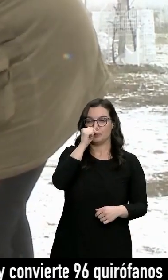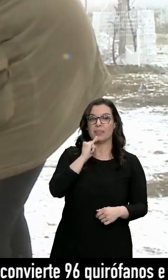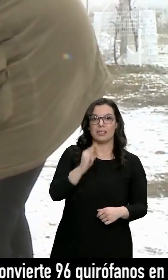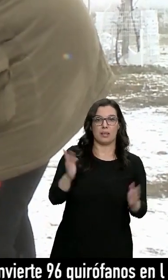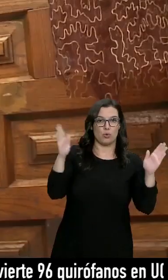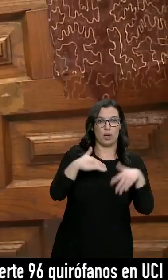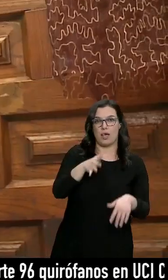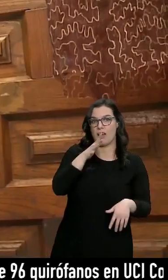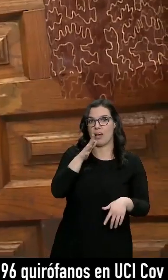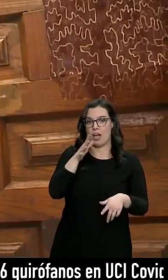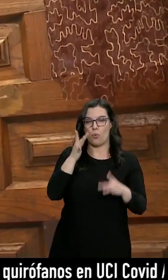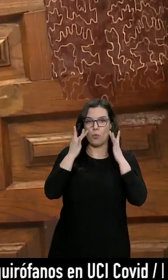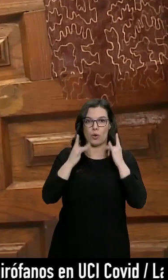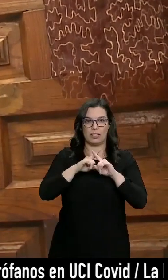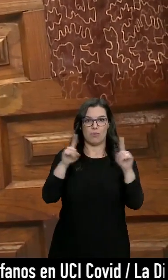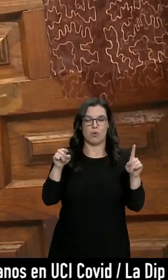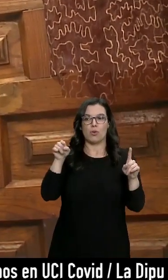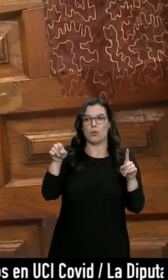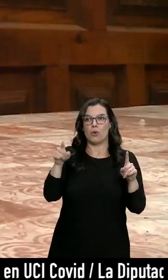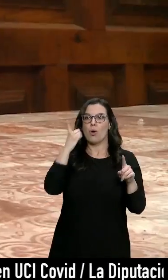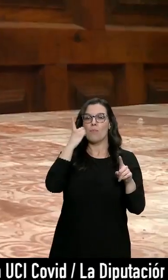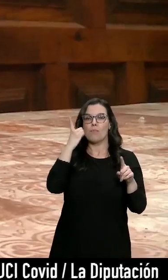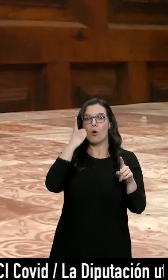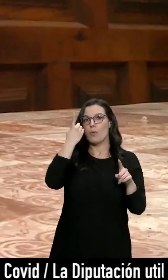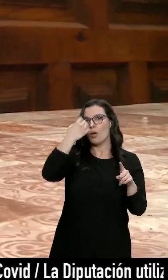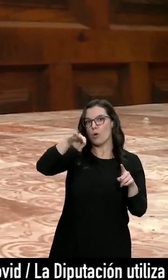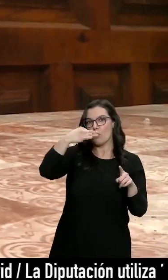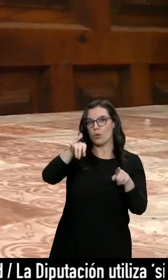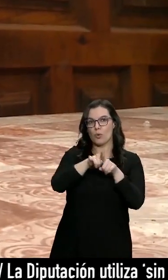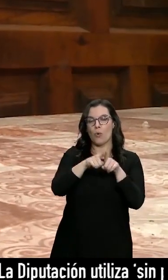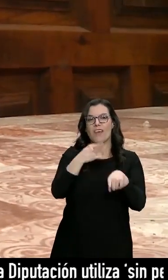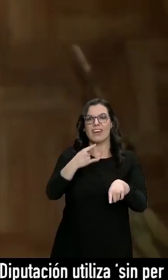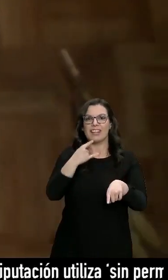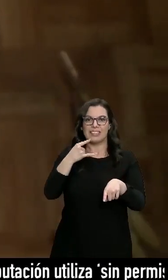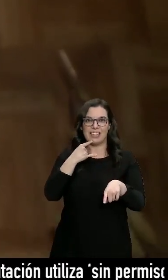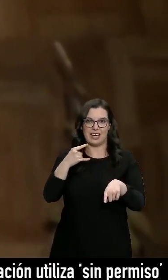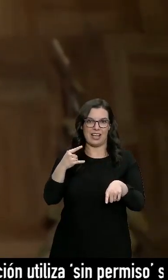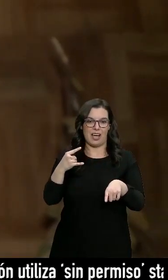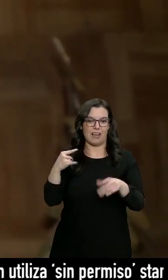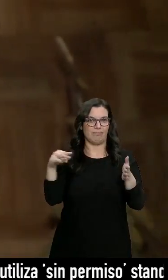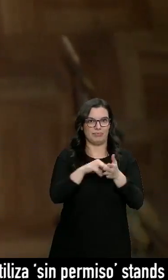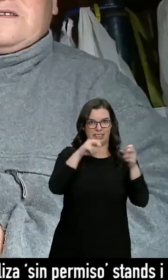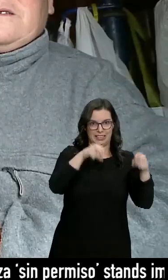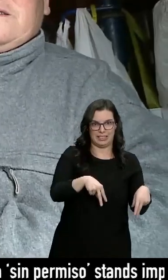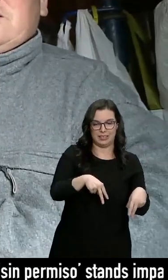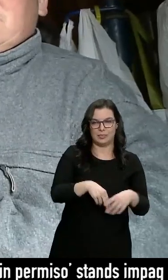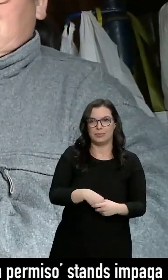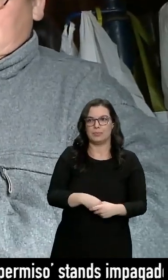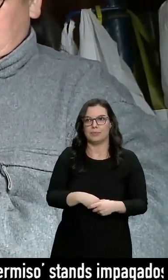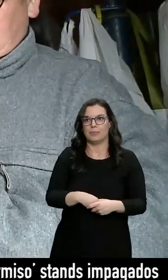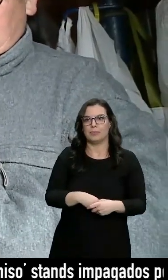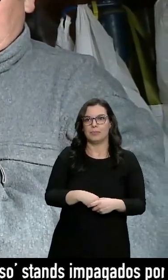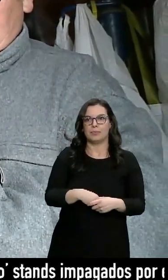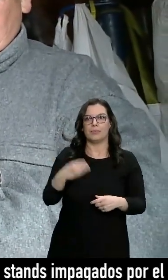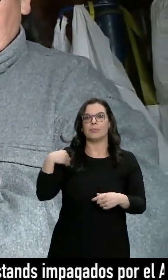agua corriente. Cargan el único móvil de la familia con una batería portátil. Y para la luz, metes un papel por dentro